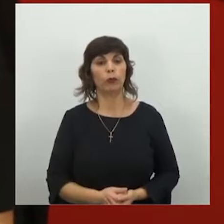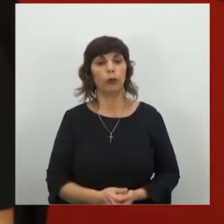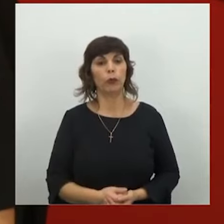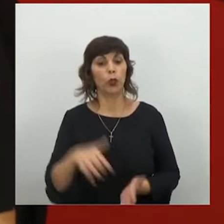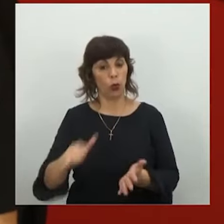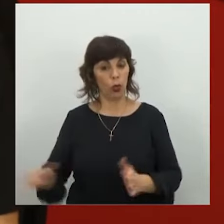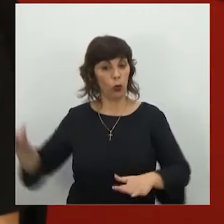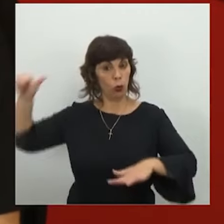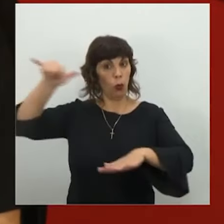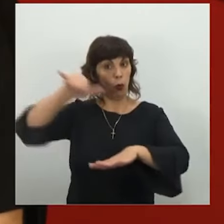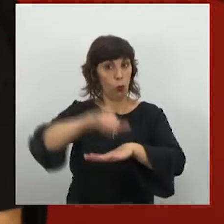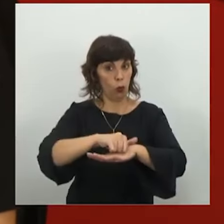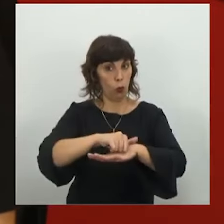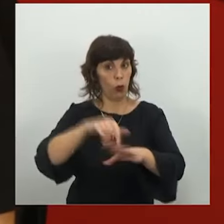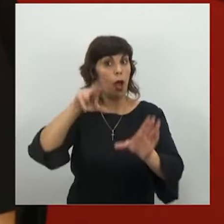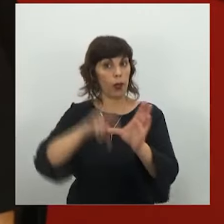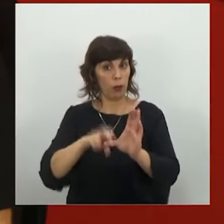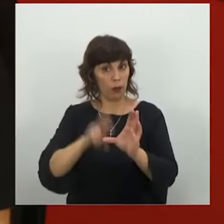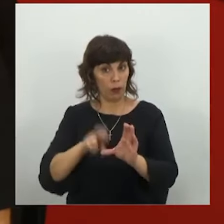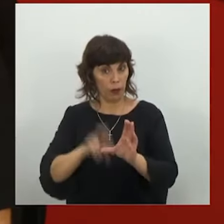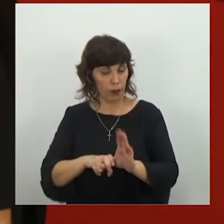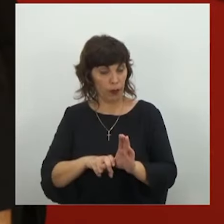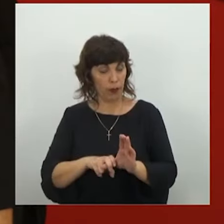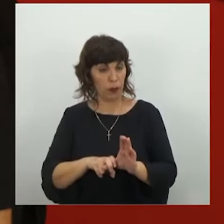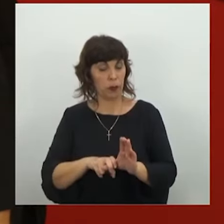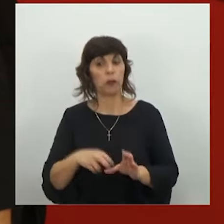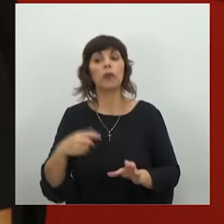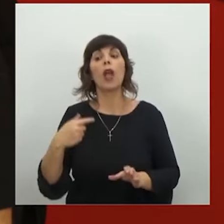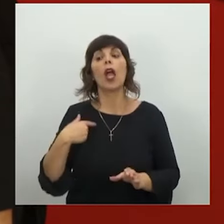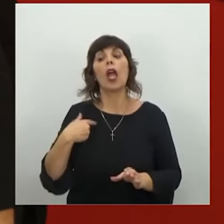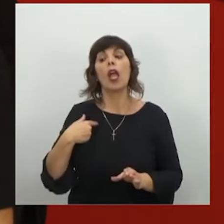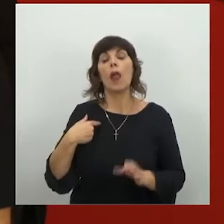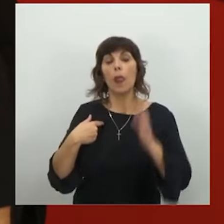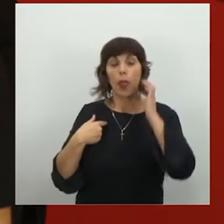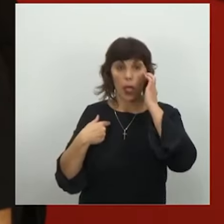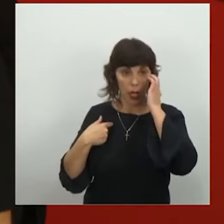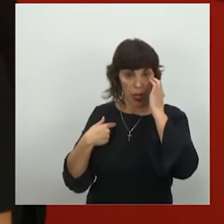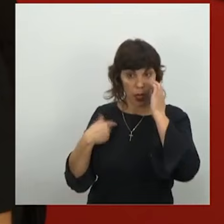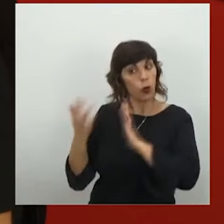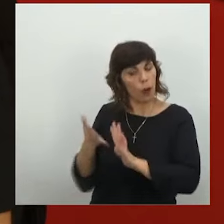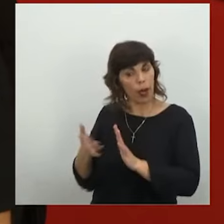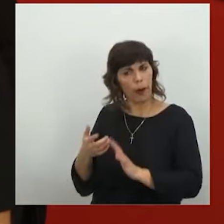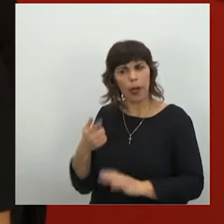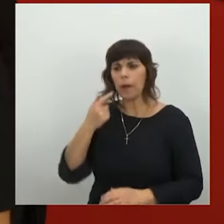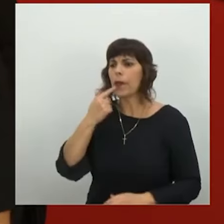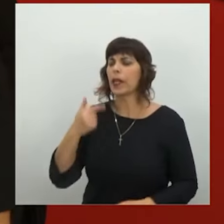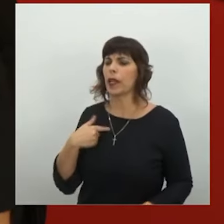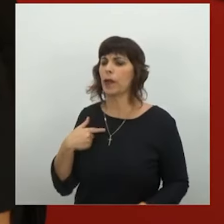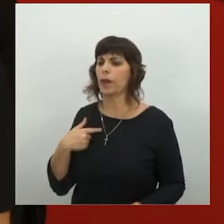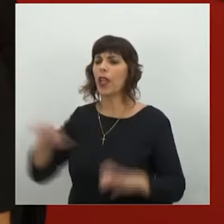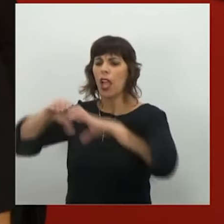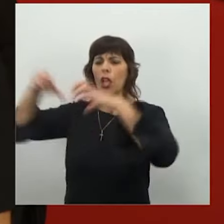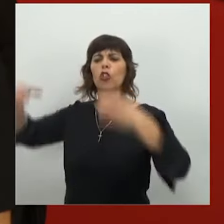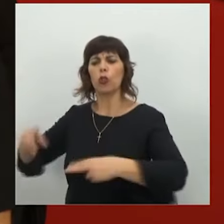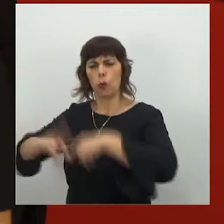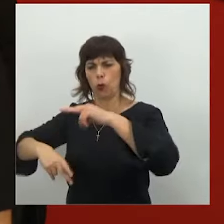conversación, hablando con gente creyente. Me dijo: nosotros creemos que es necesario levantar ese templo